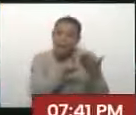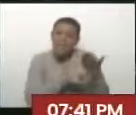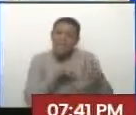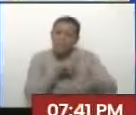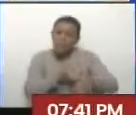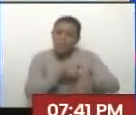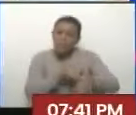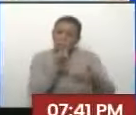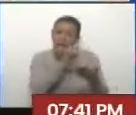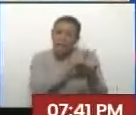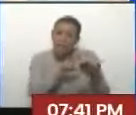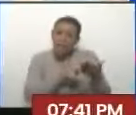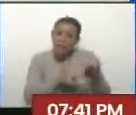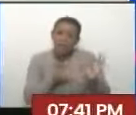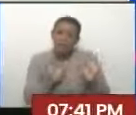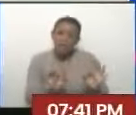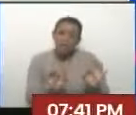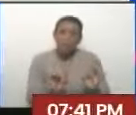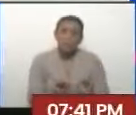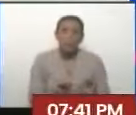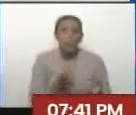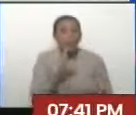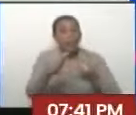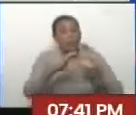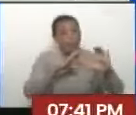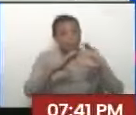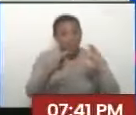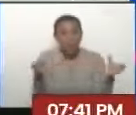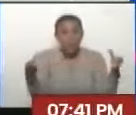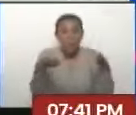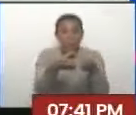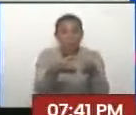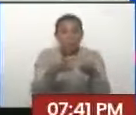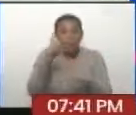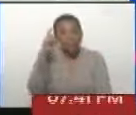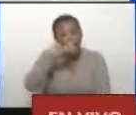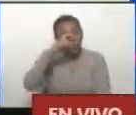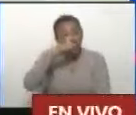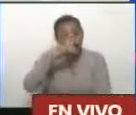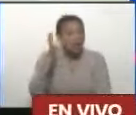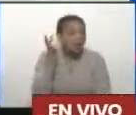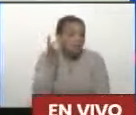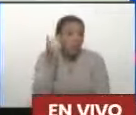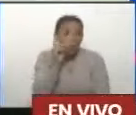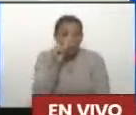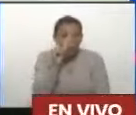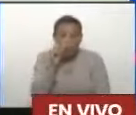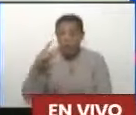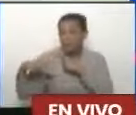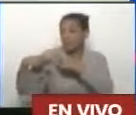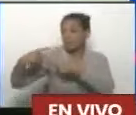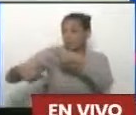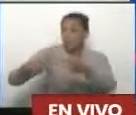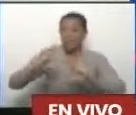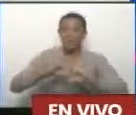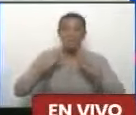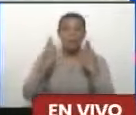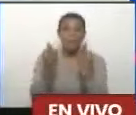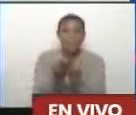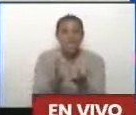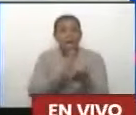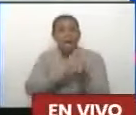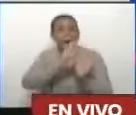minutos en la tarima central de la filv un comunicado de un grupo de judíos de judías de descendientes de judíos y judías en